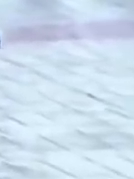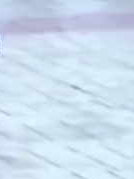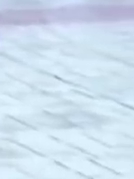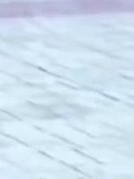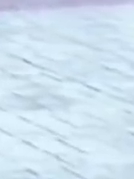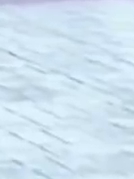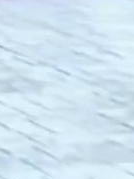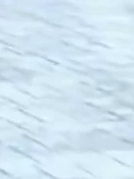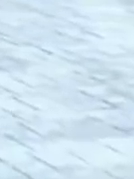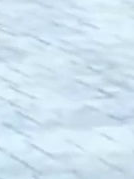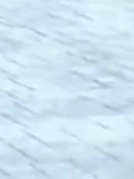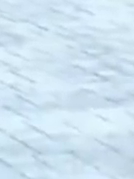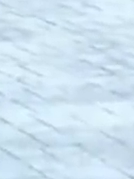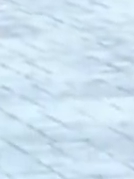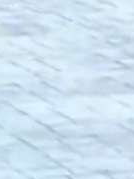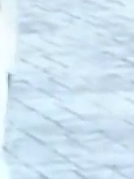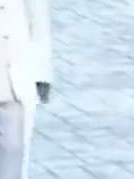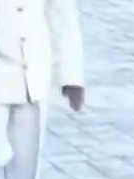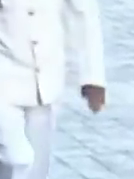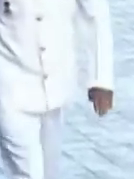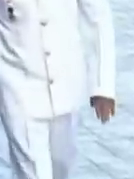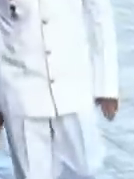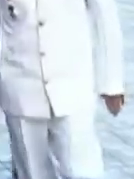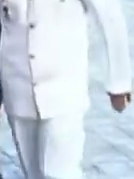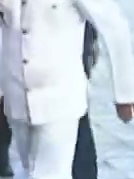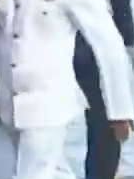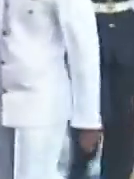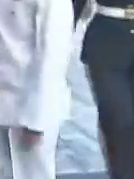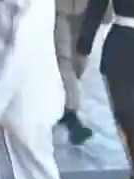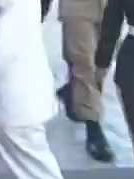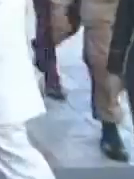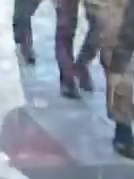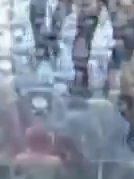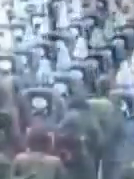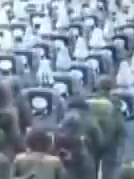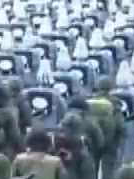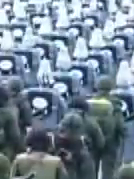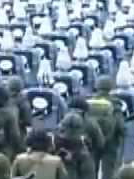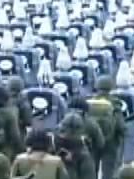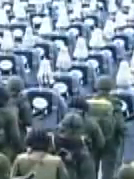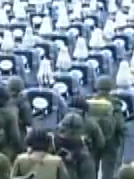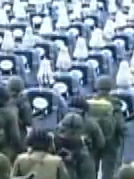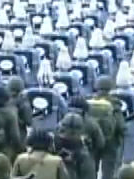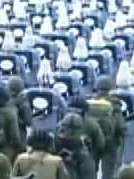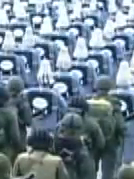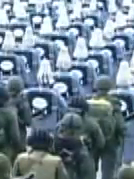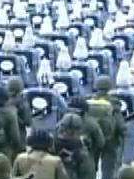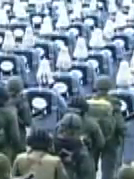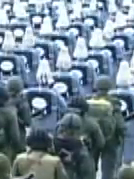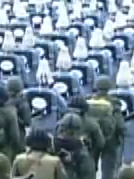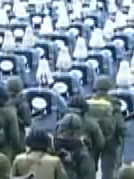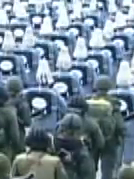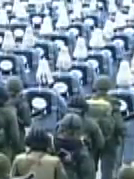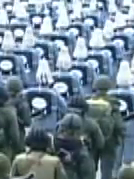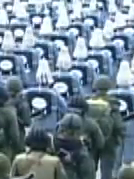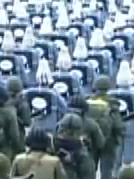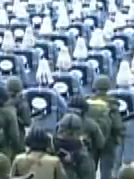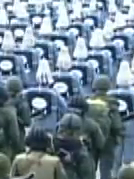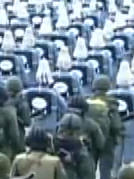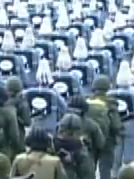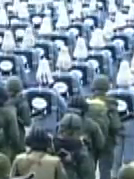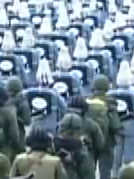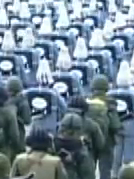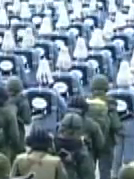academia de la guardia nacional bolivariana con una representación de oficiales cadetes tropa profesional tropa alistada